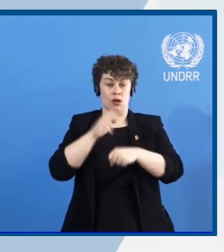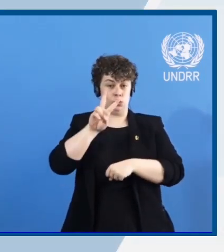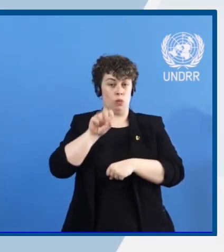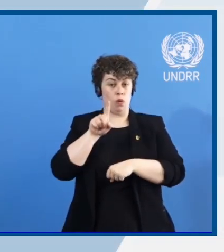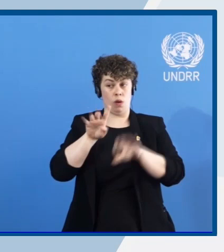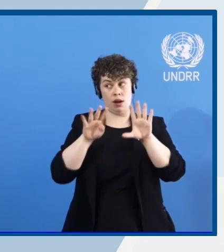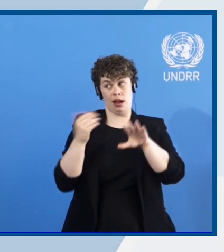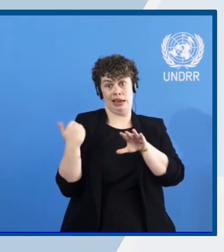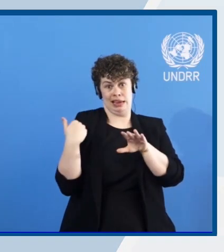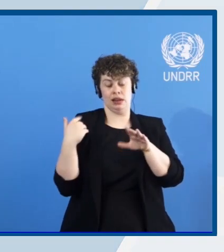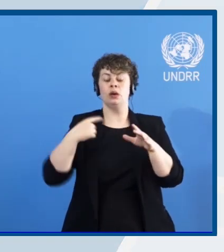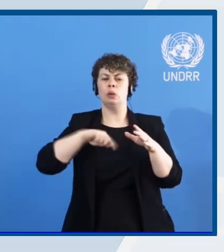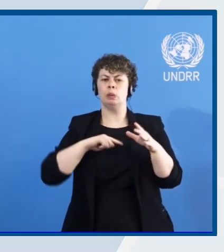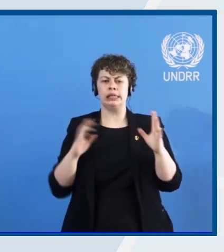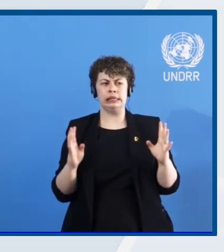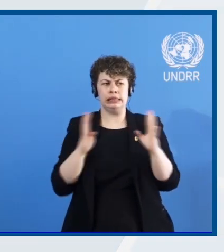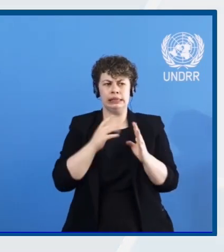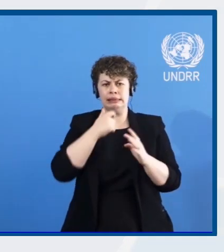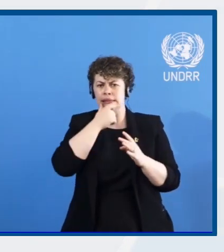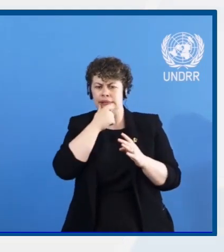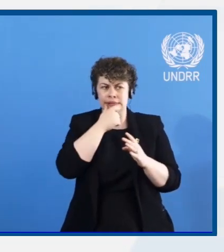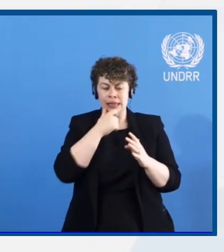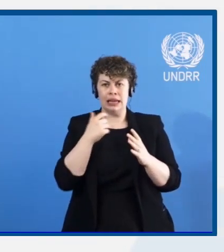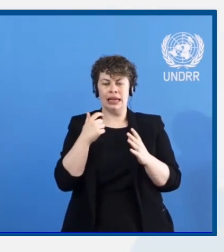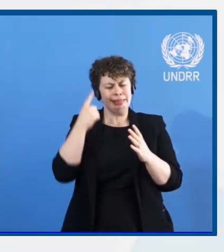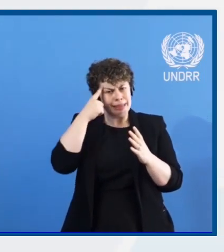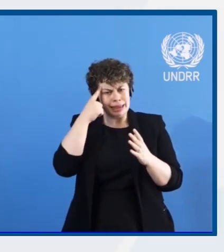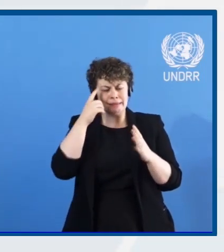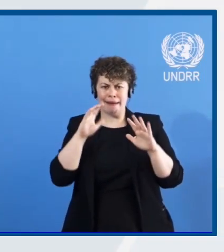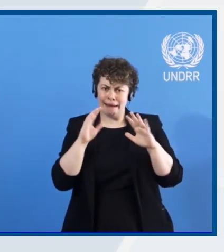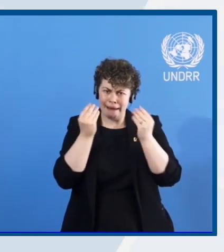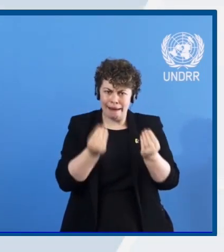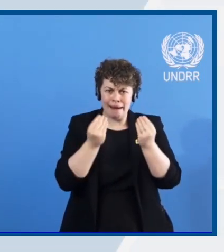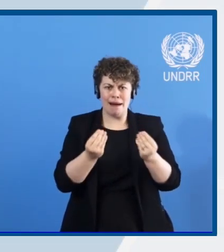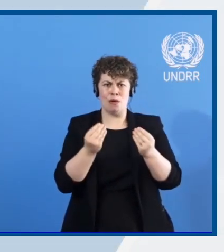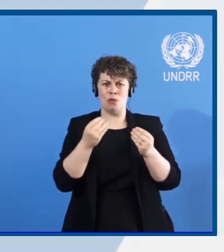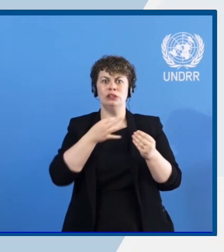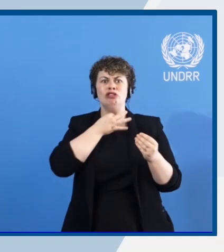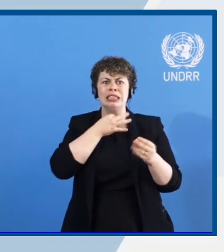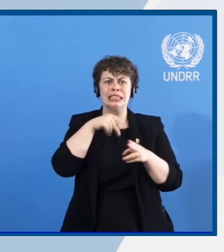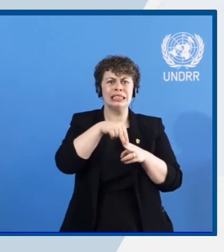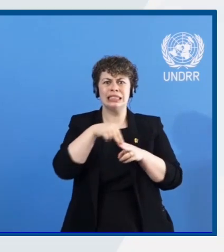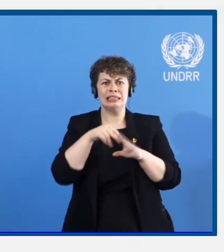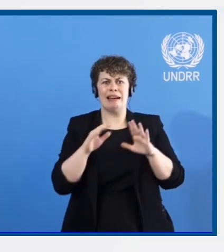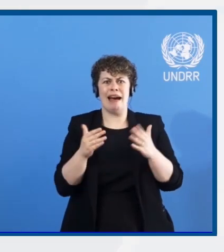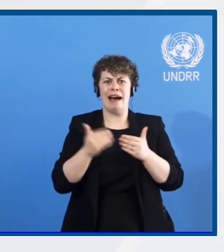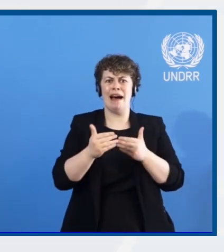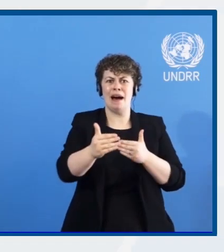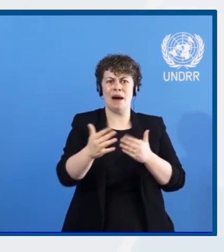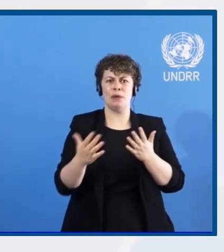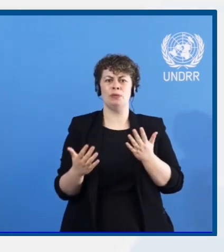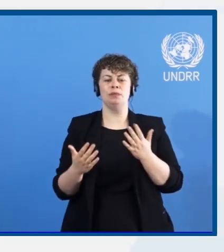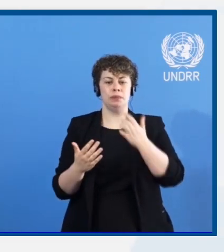de los gobiernos, de las autoridades de gobierno, y se notaba en el proceso de medición de los avances